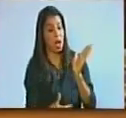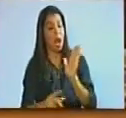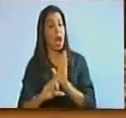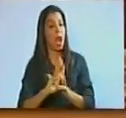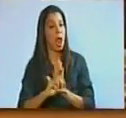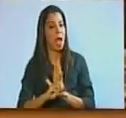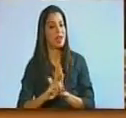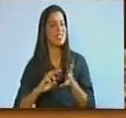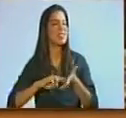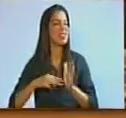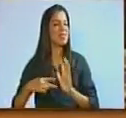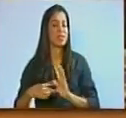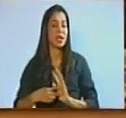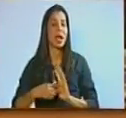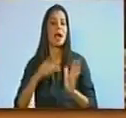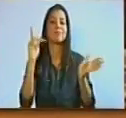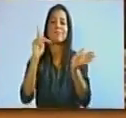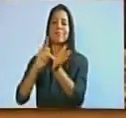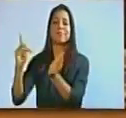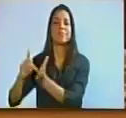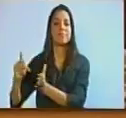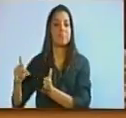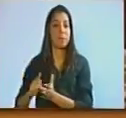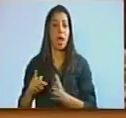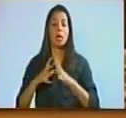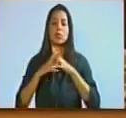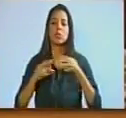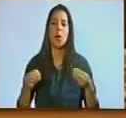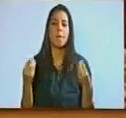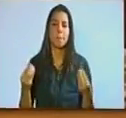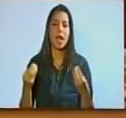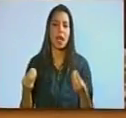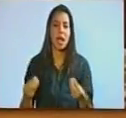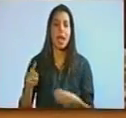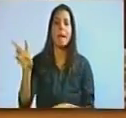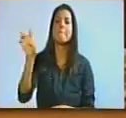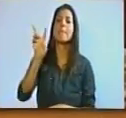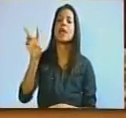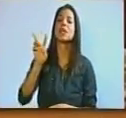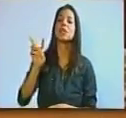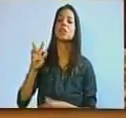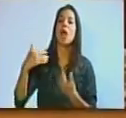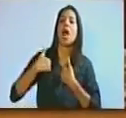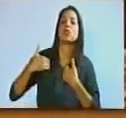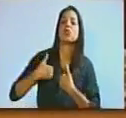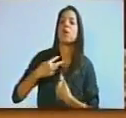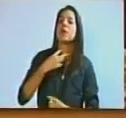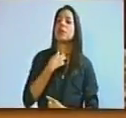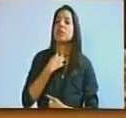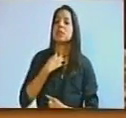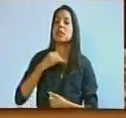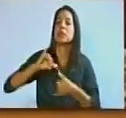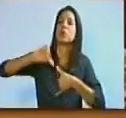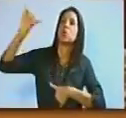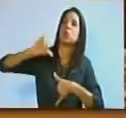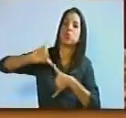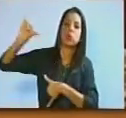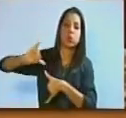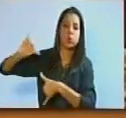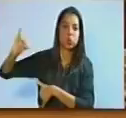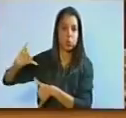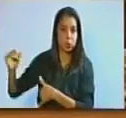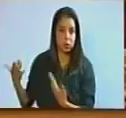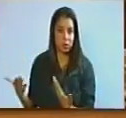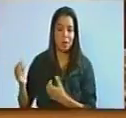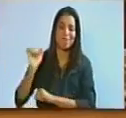y todas tienen participación justamente para defender a Venezuela de que especies y mecanismos de la guerra